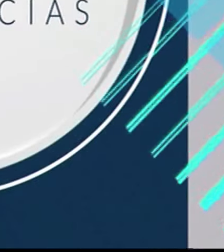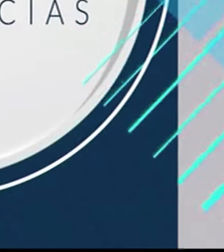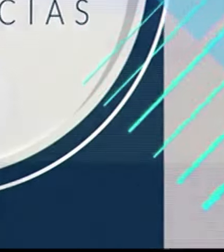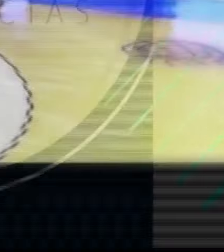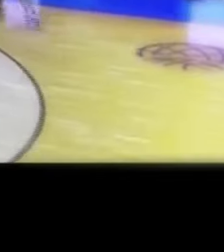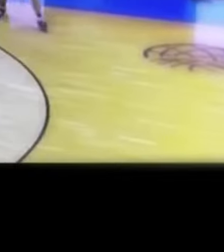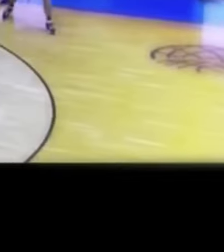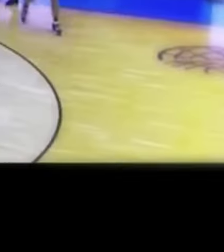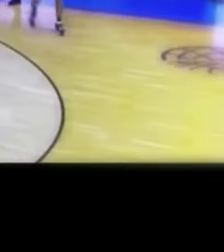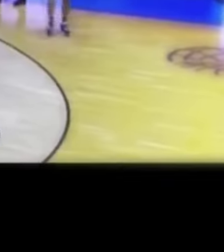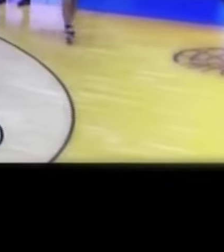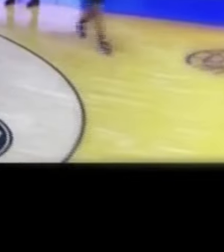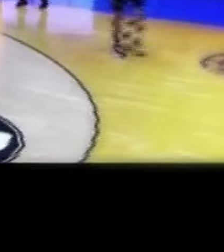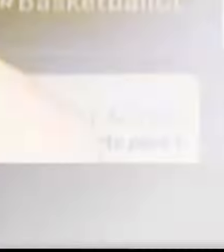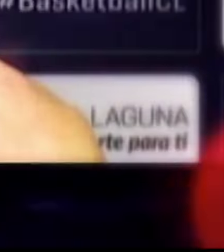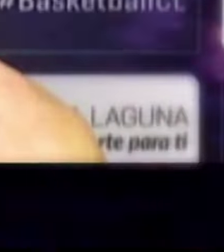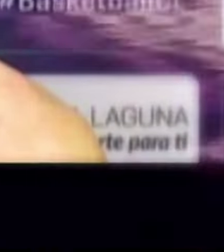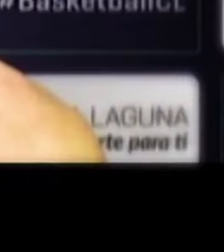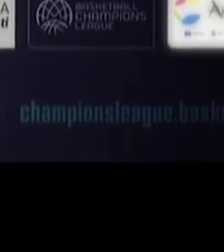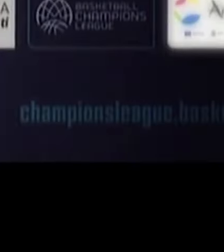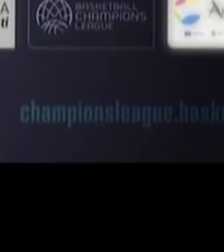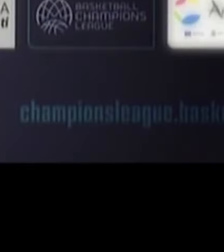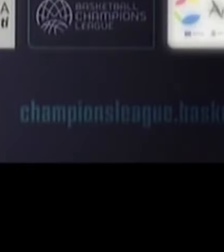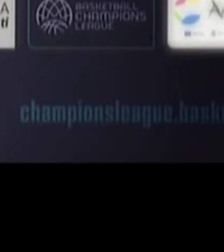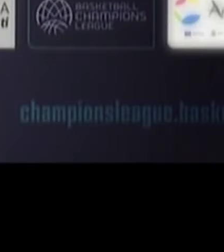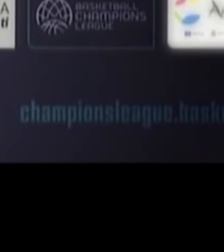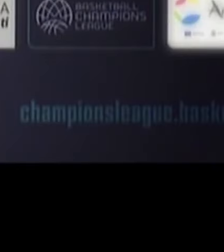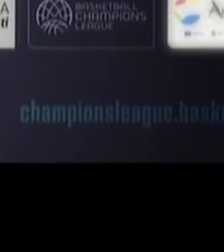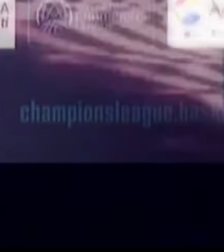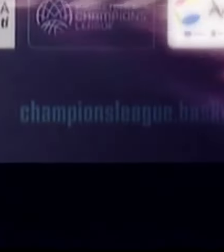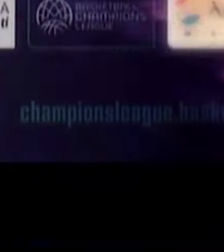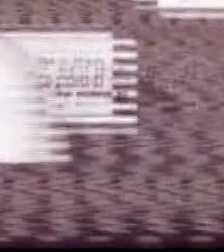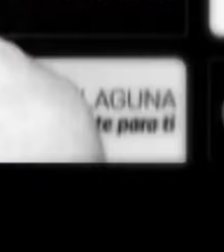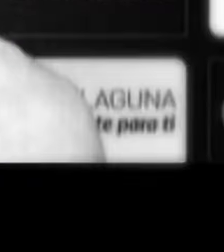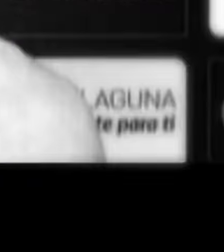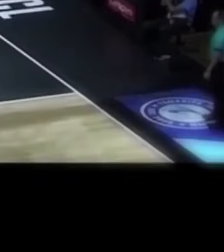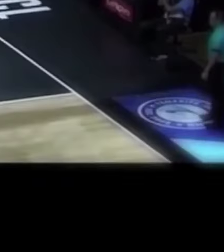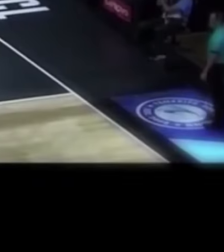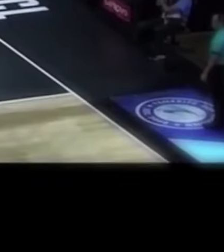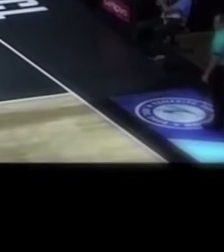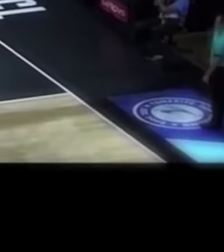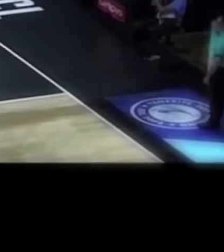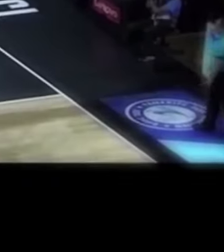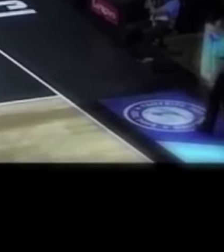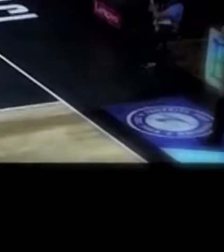deportiva simplemente ganar yo quiero ganar demás me da igual